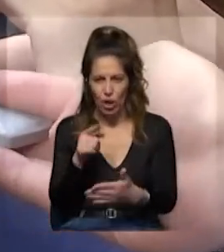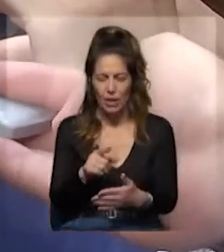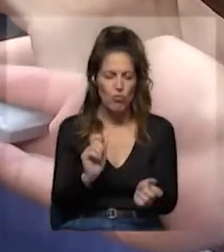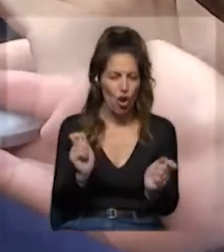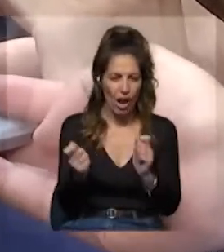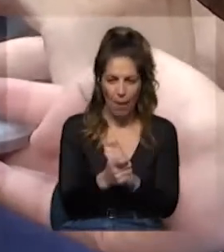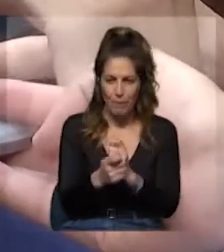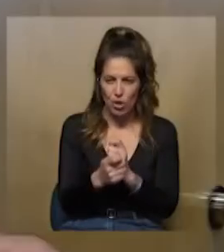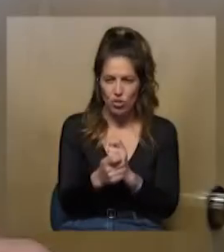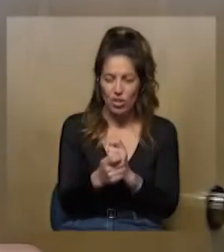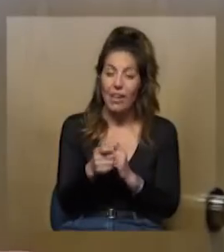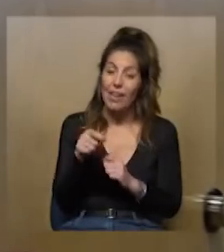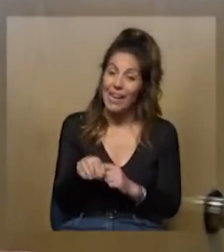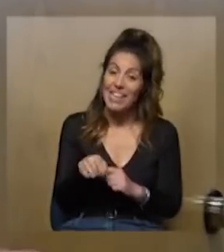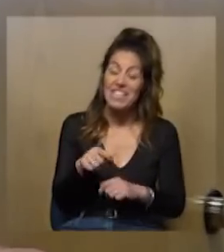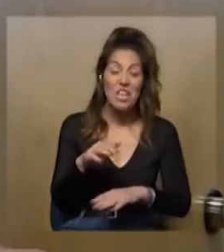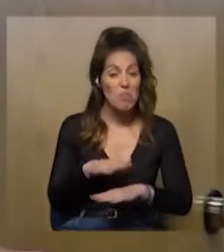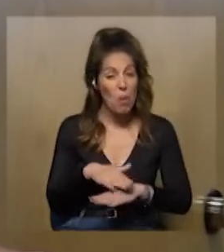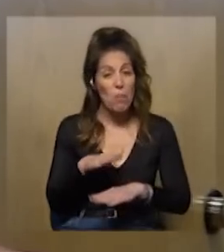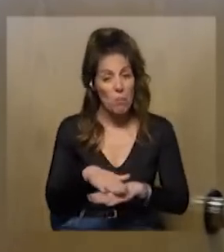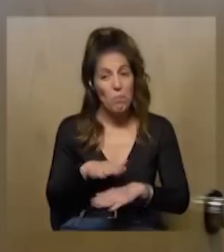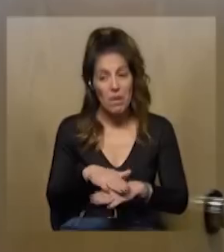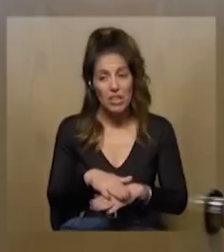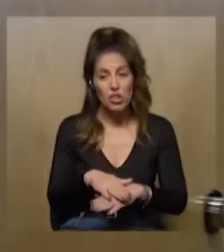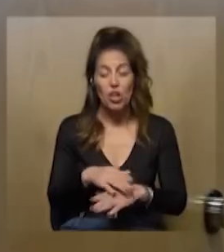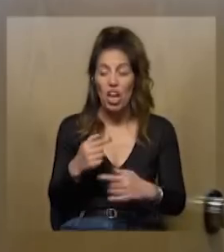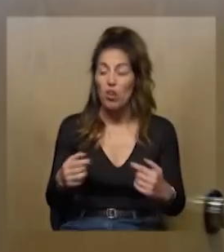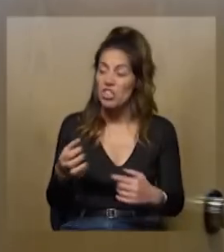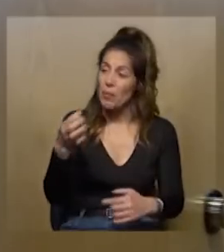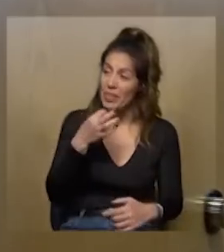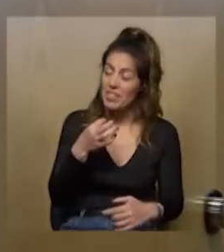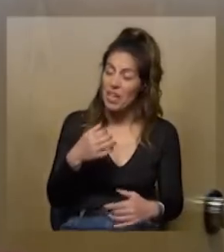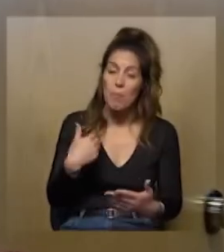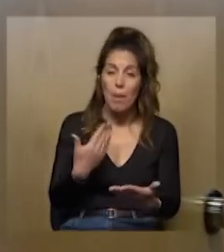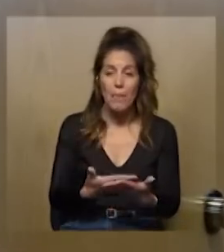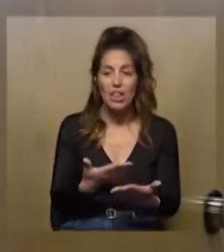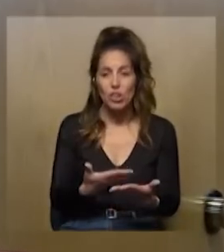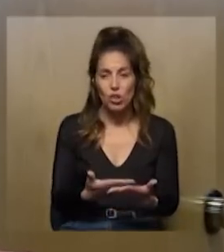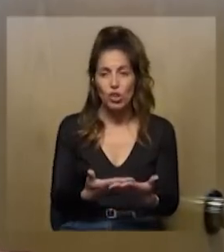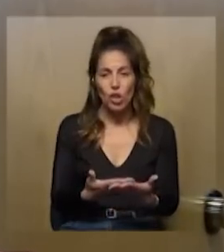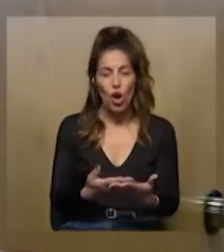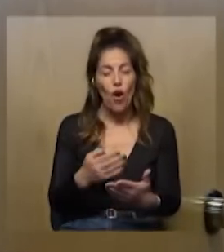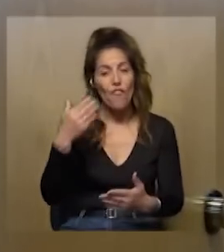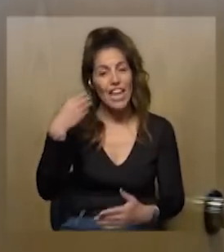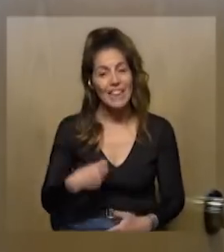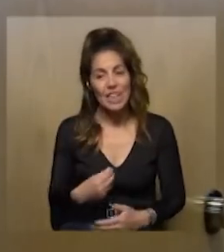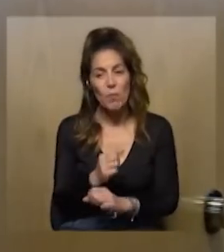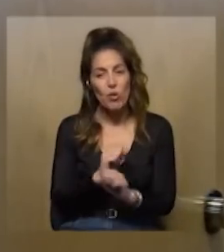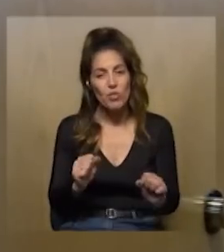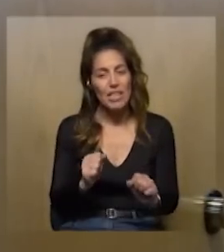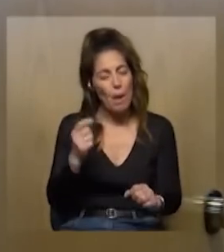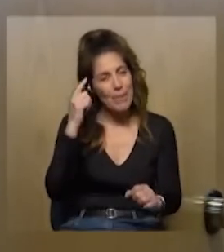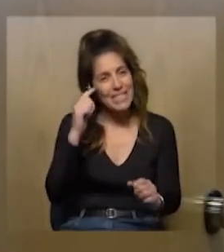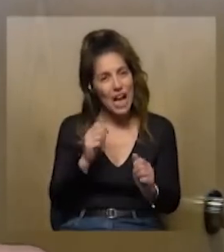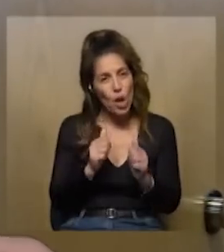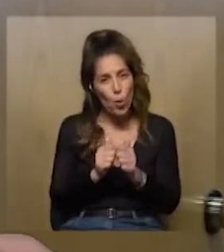cambios y y en ese interí dentro de las cosas que me dice Bueno me planteó Beatriz la posibilidad de de pensar juntos